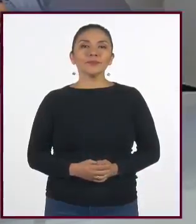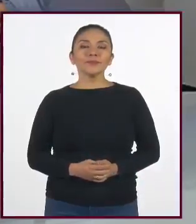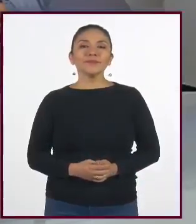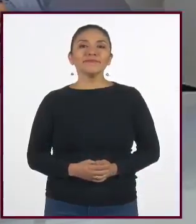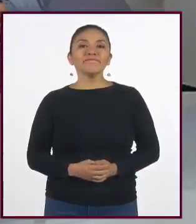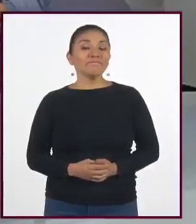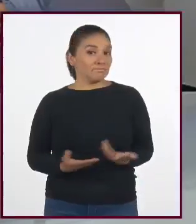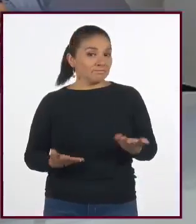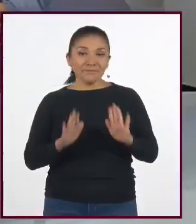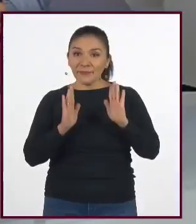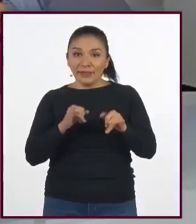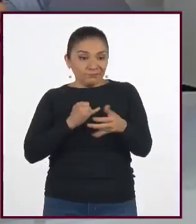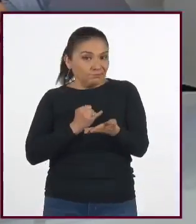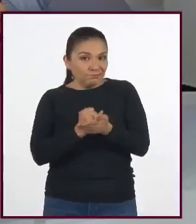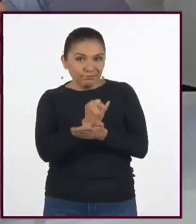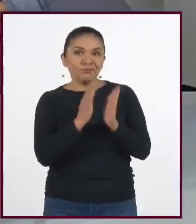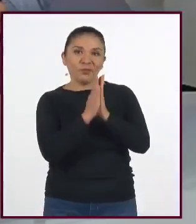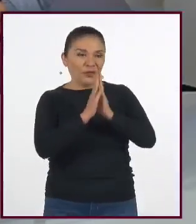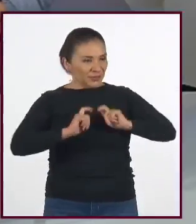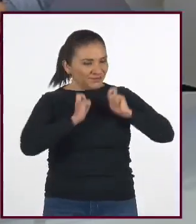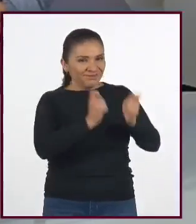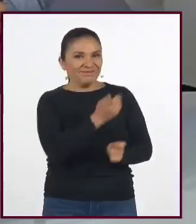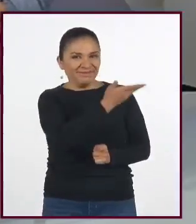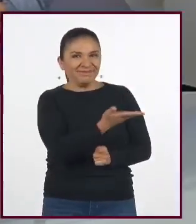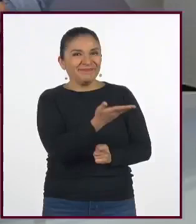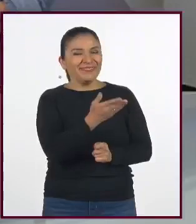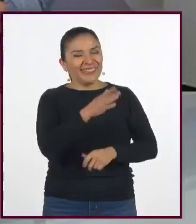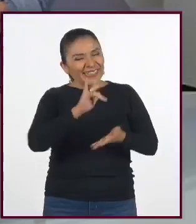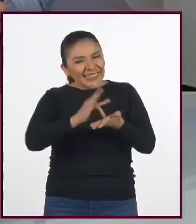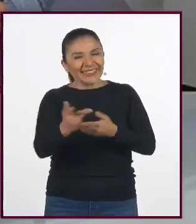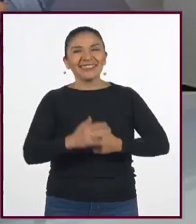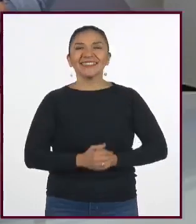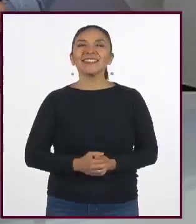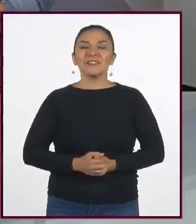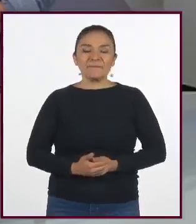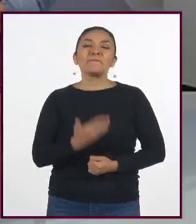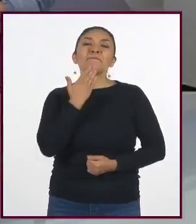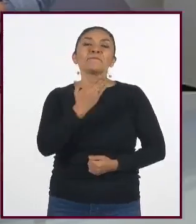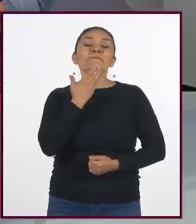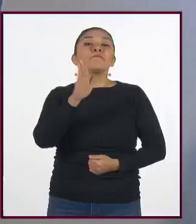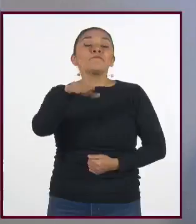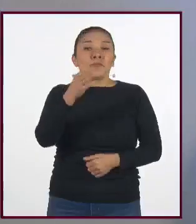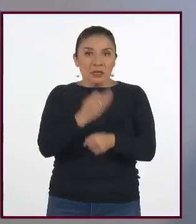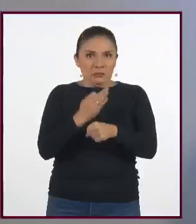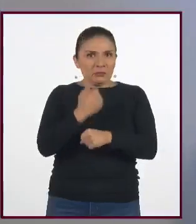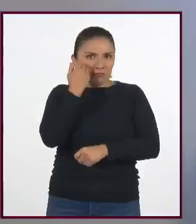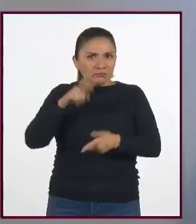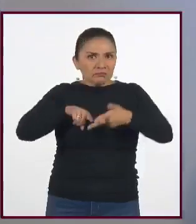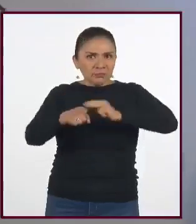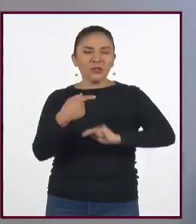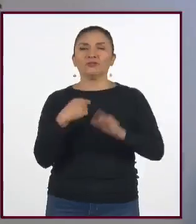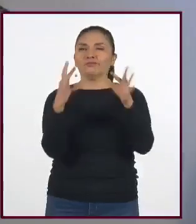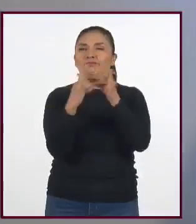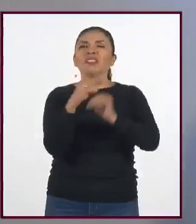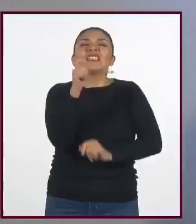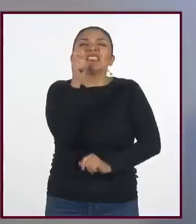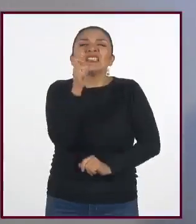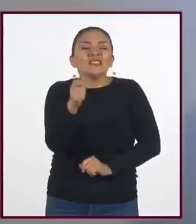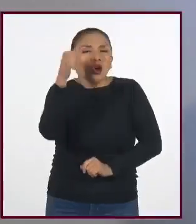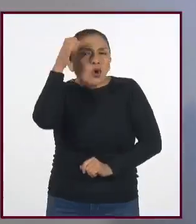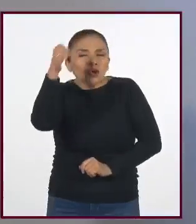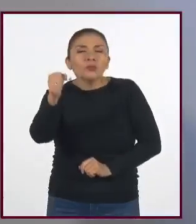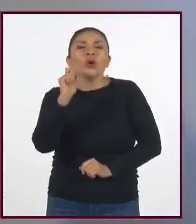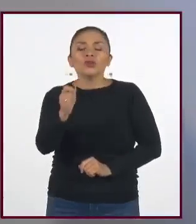Sin más preámbulo, ahora sí te cedo la palabra, doctora. Iniciemos. Muy bien, Enrique. ¿Qué te parece si empezamos definiendo qué es una